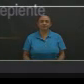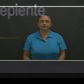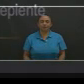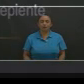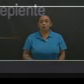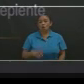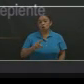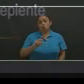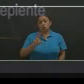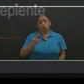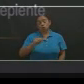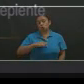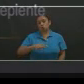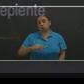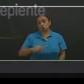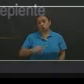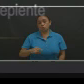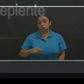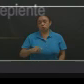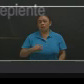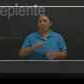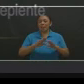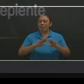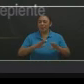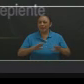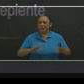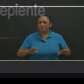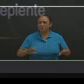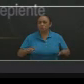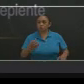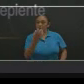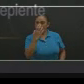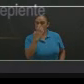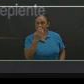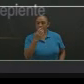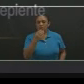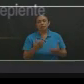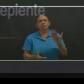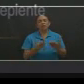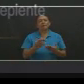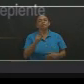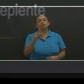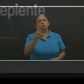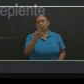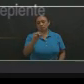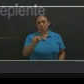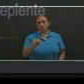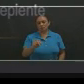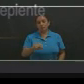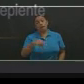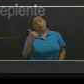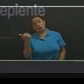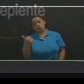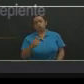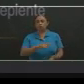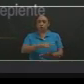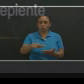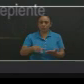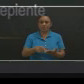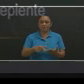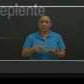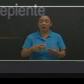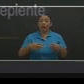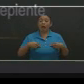no somos tan lentos para la ira, nos enojamos mucho. Tal vez usted no, pero en otros lugares hay gente